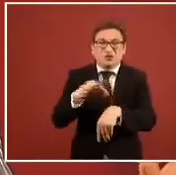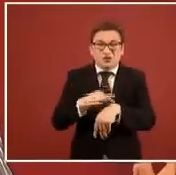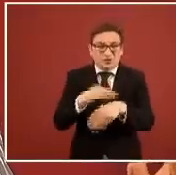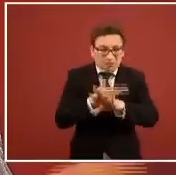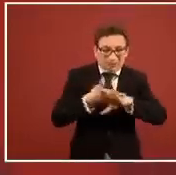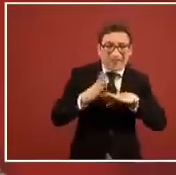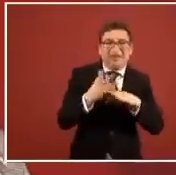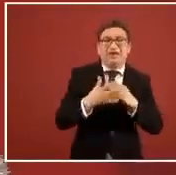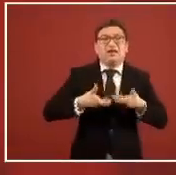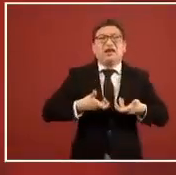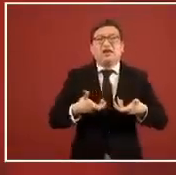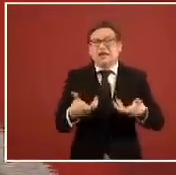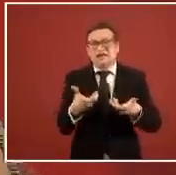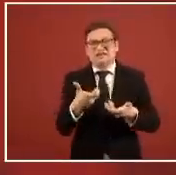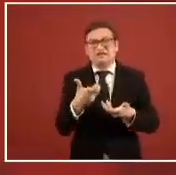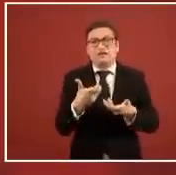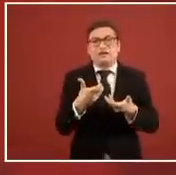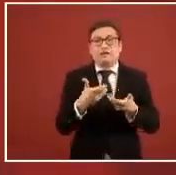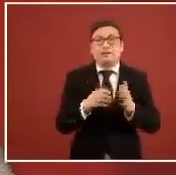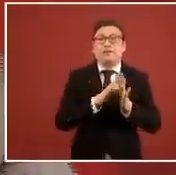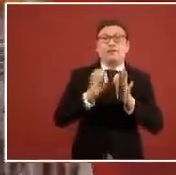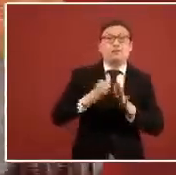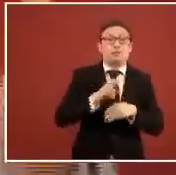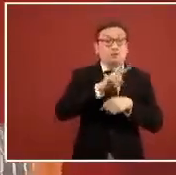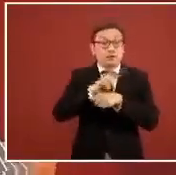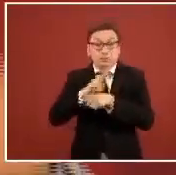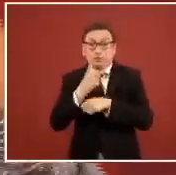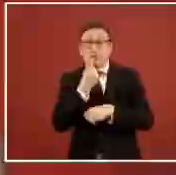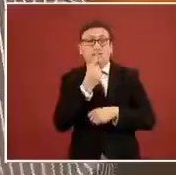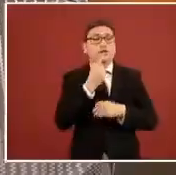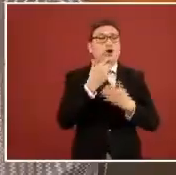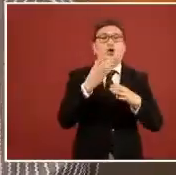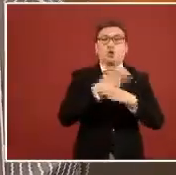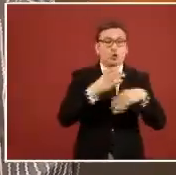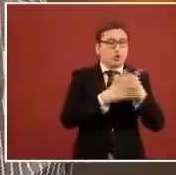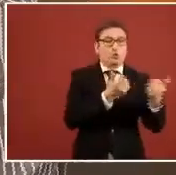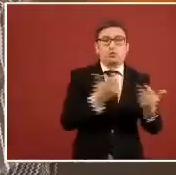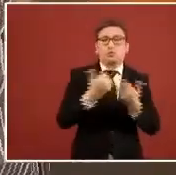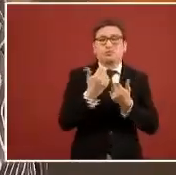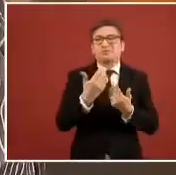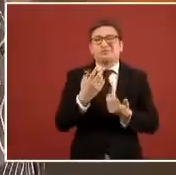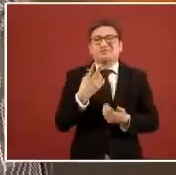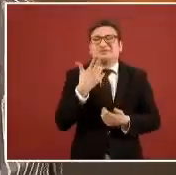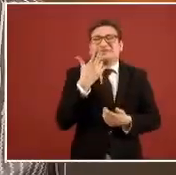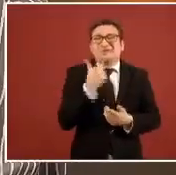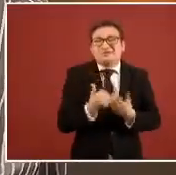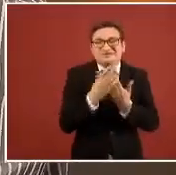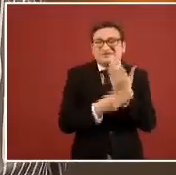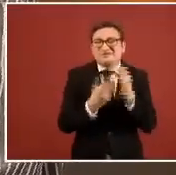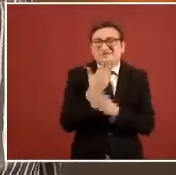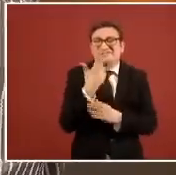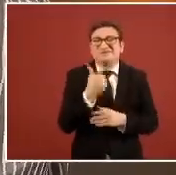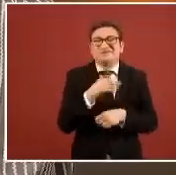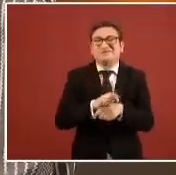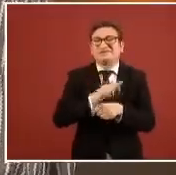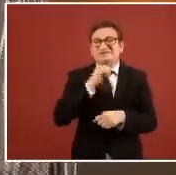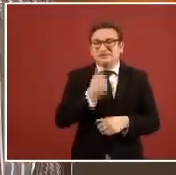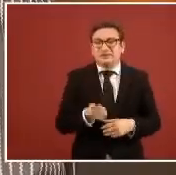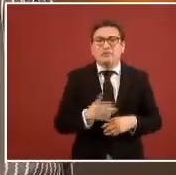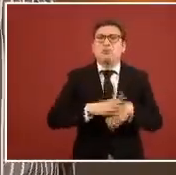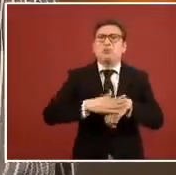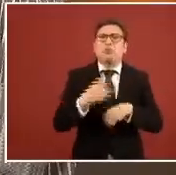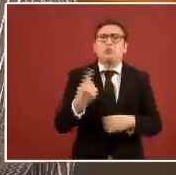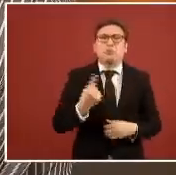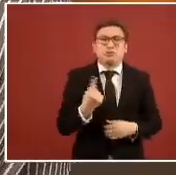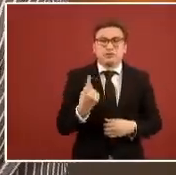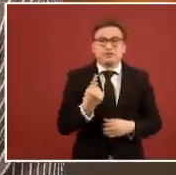en la vía pública, el vigilante de una compañía, el repartidor, no tiene ningún sentido de protección. ¿Por qué